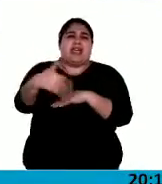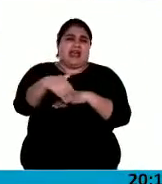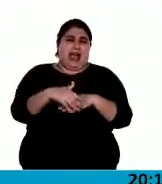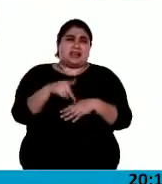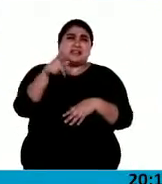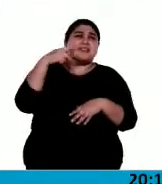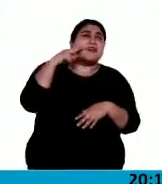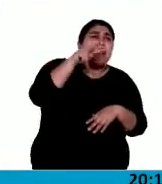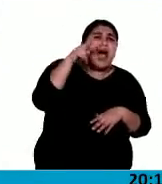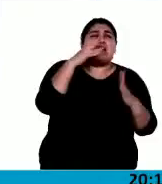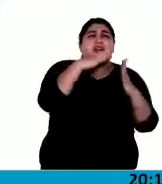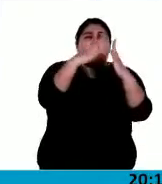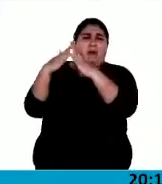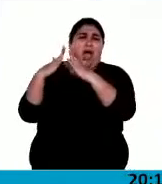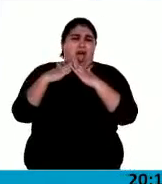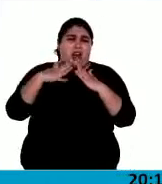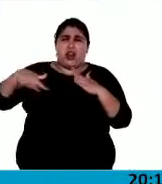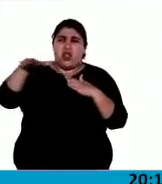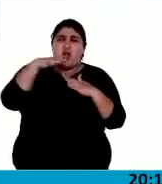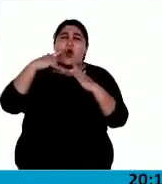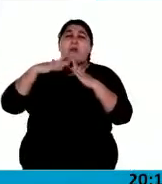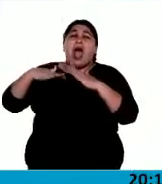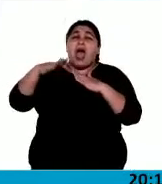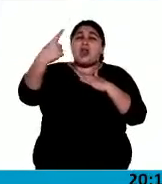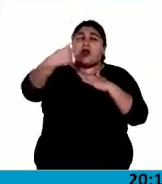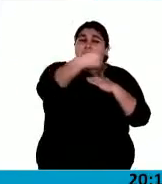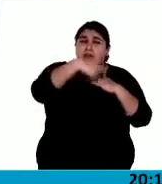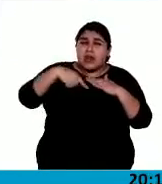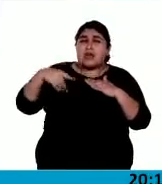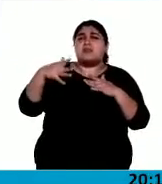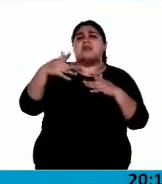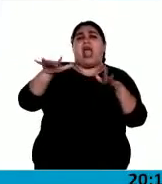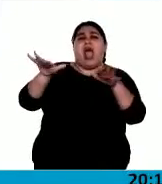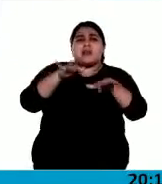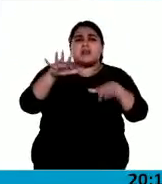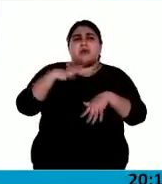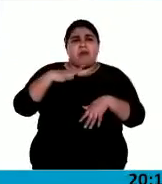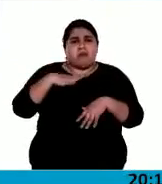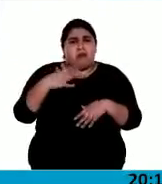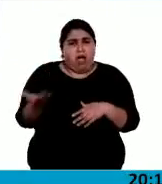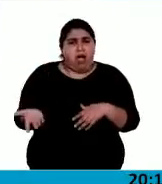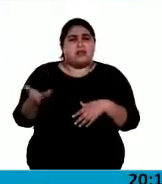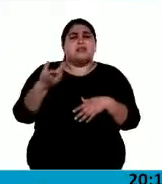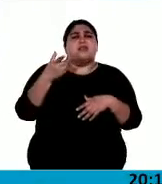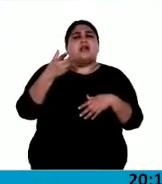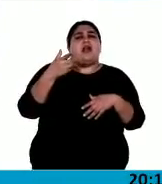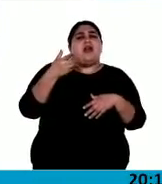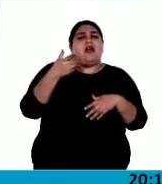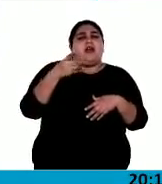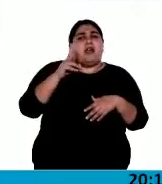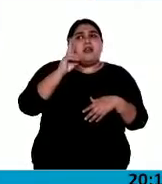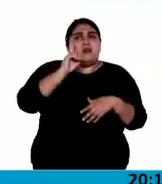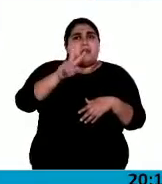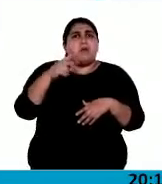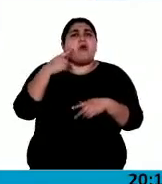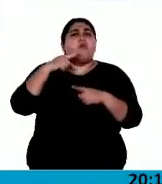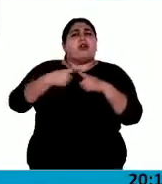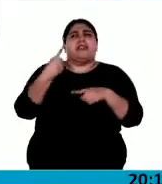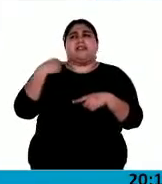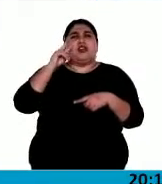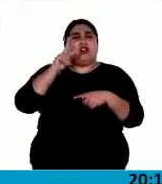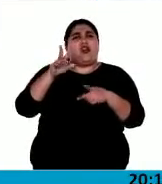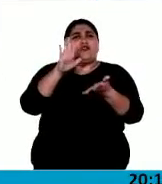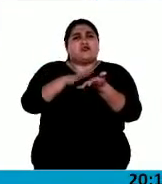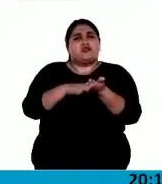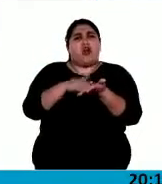poco los barrios del conurbano para ver la falta de actividad. La gente que hacía, escuché decir a algún funcionario hablar de que se estaba reactivando porque